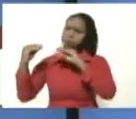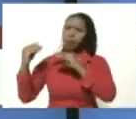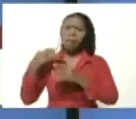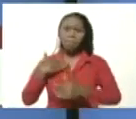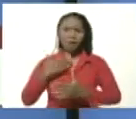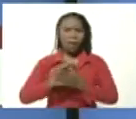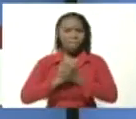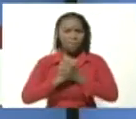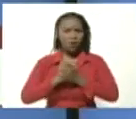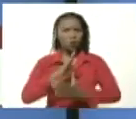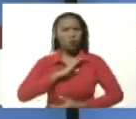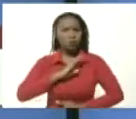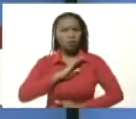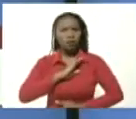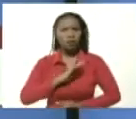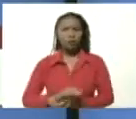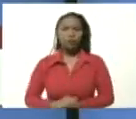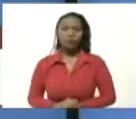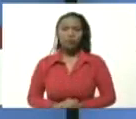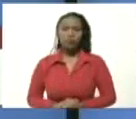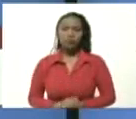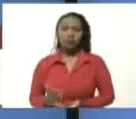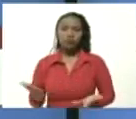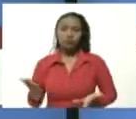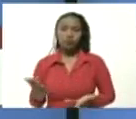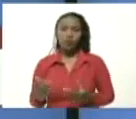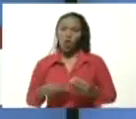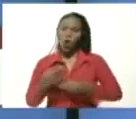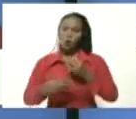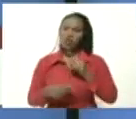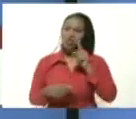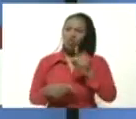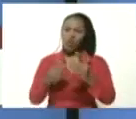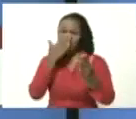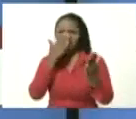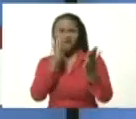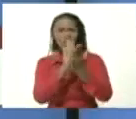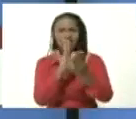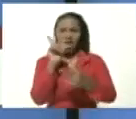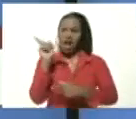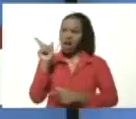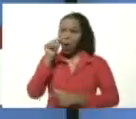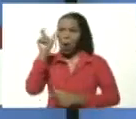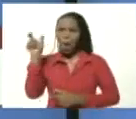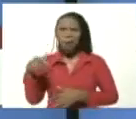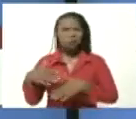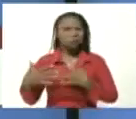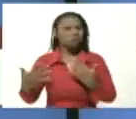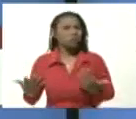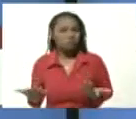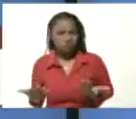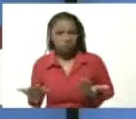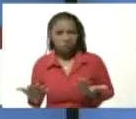mío, y yo digo, ¿cómo haces tú para enfrentarte a Randy Johnson? Randy Johnson era